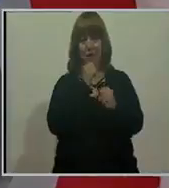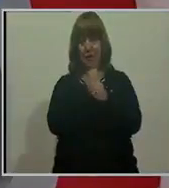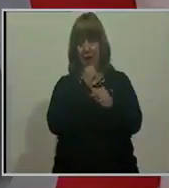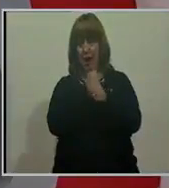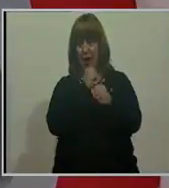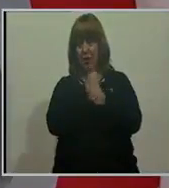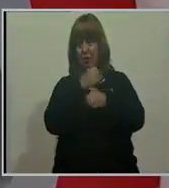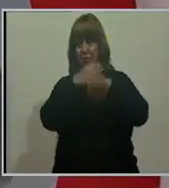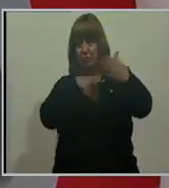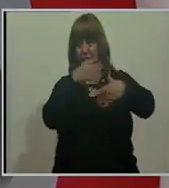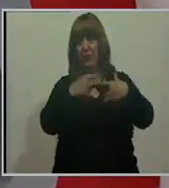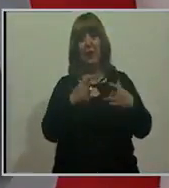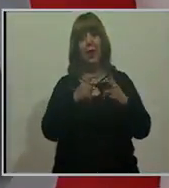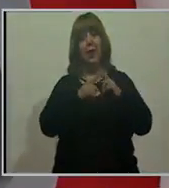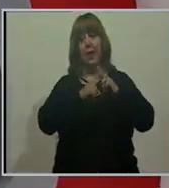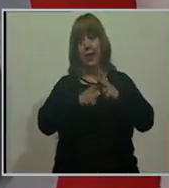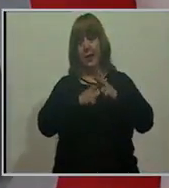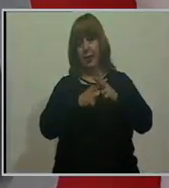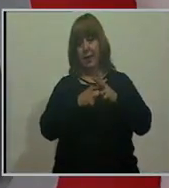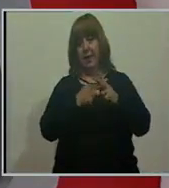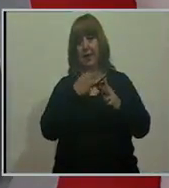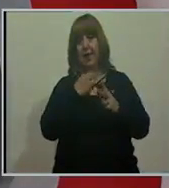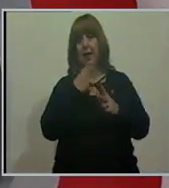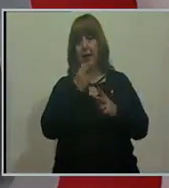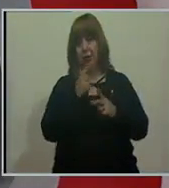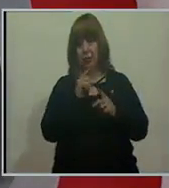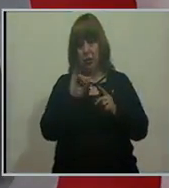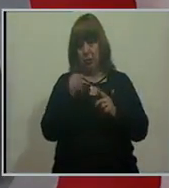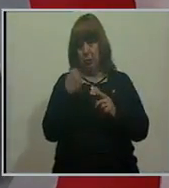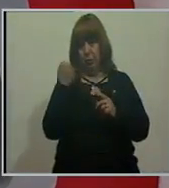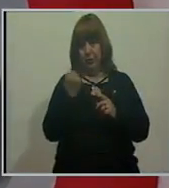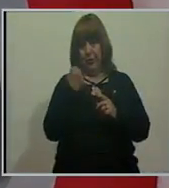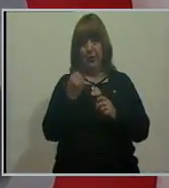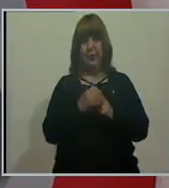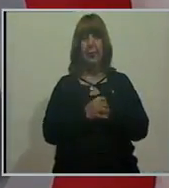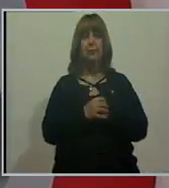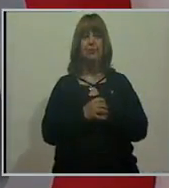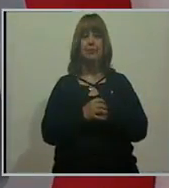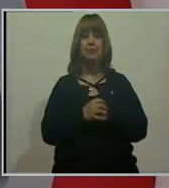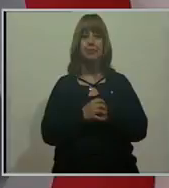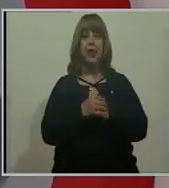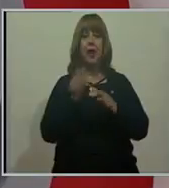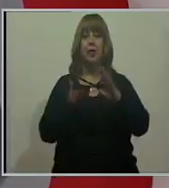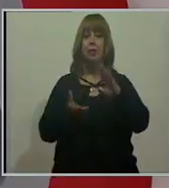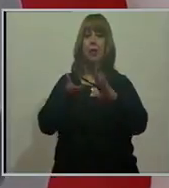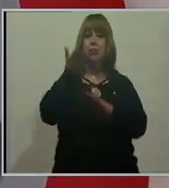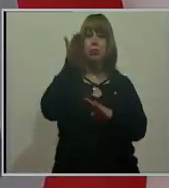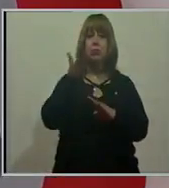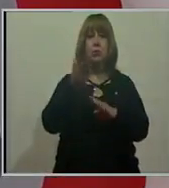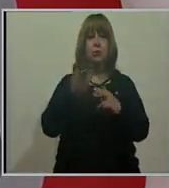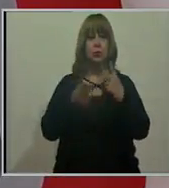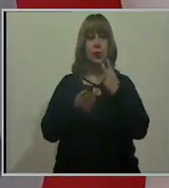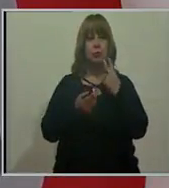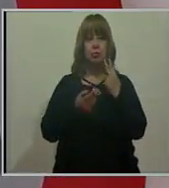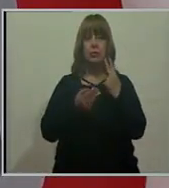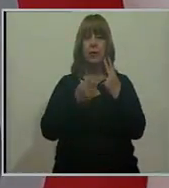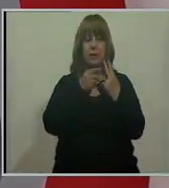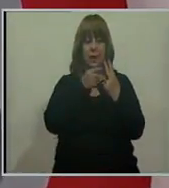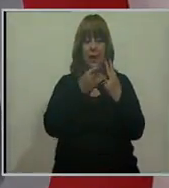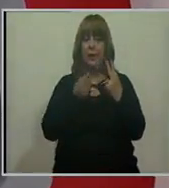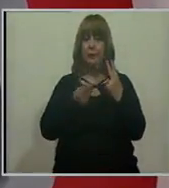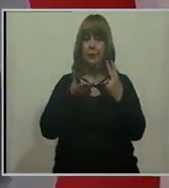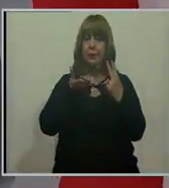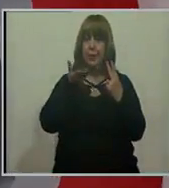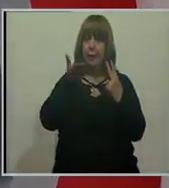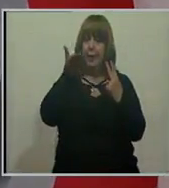las ingenierías electrónicas son muy buenas. Uh-huh. Pero nosotros vamos a hablar de las subas, en realidad, de la suba del precio del cigarrillo, porque ayer se